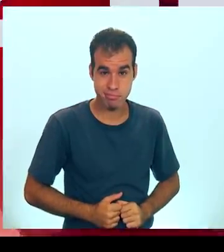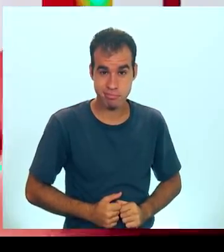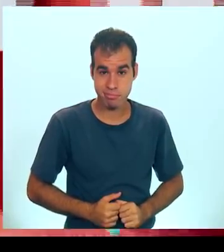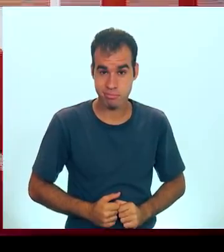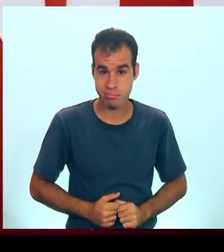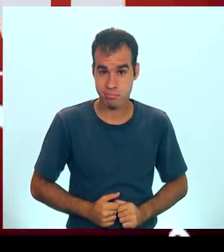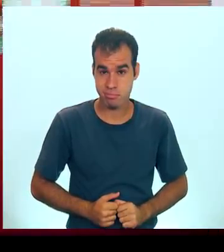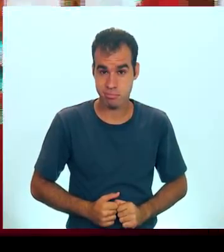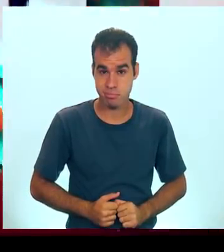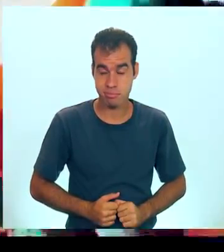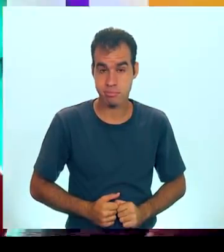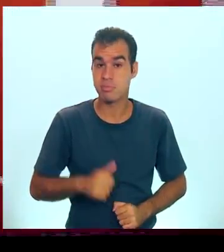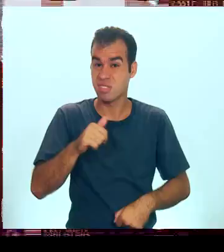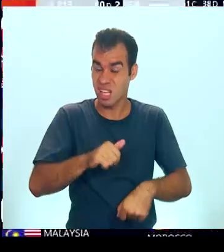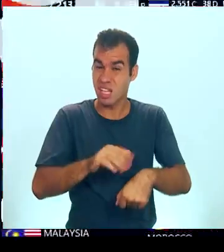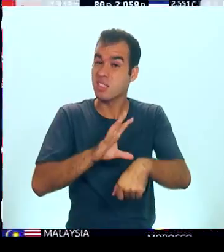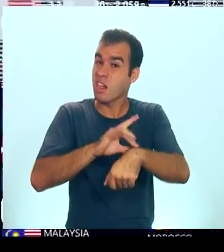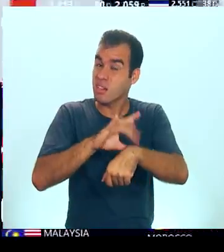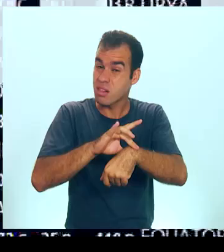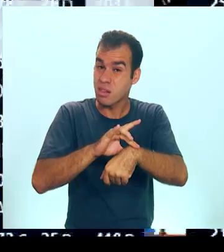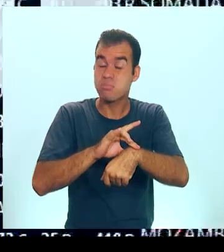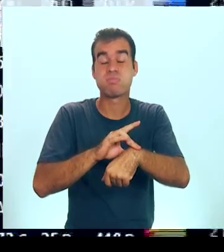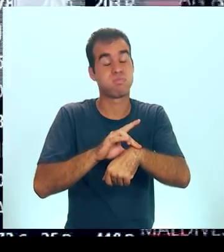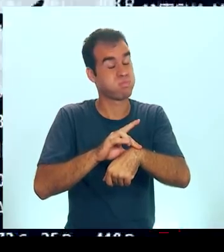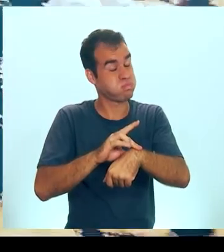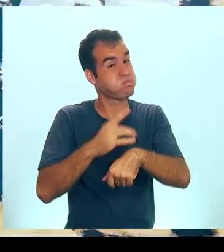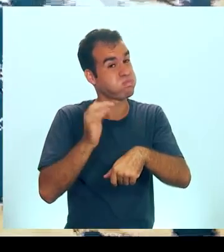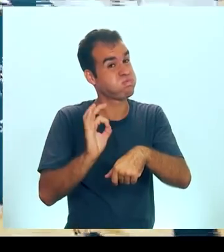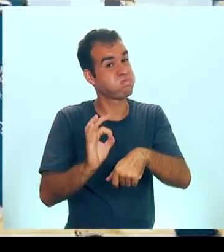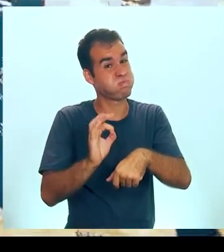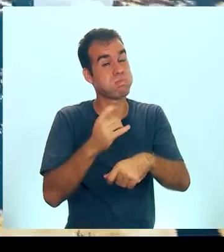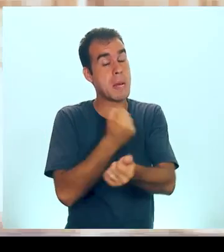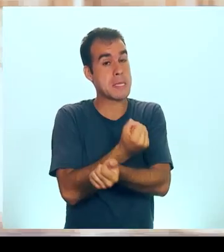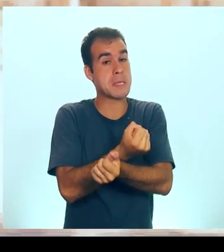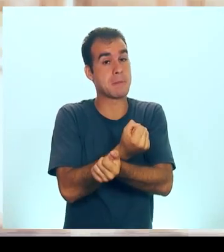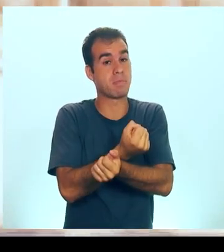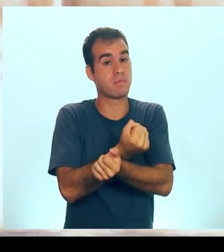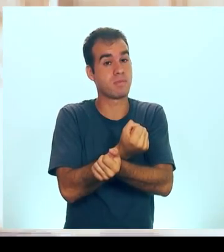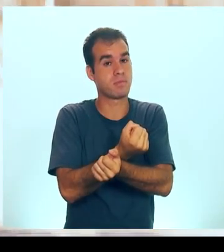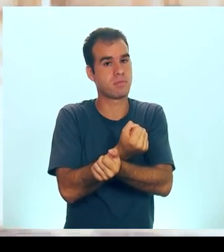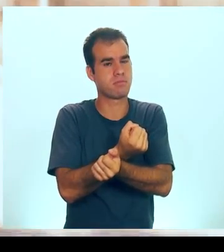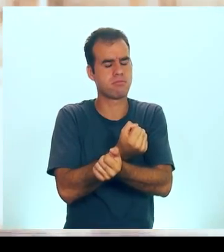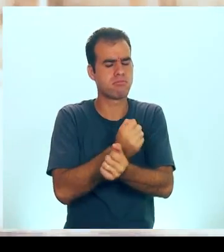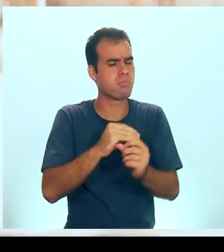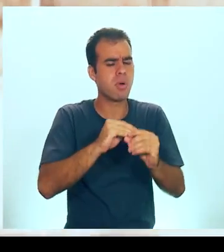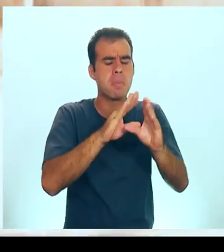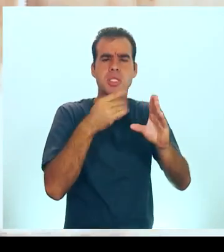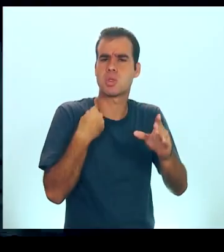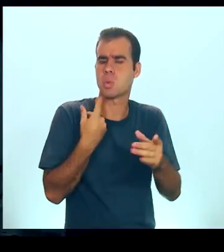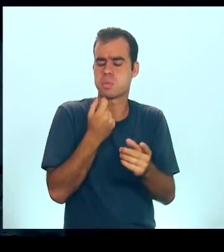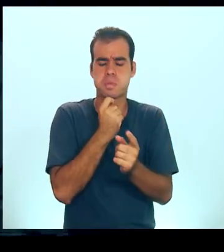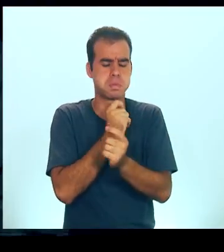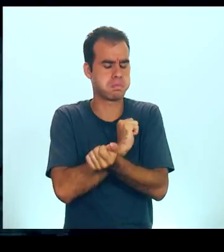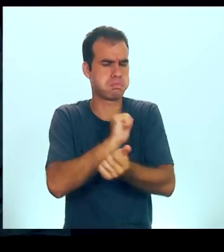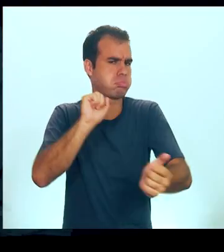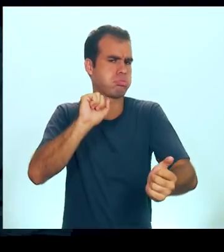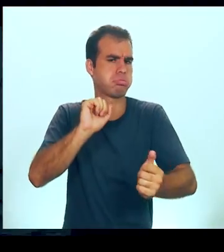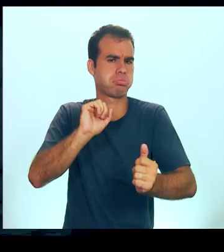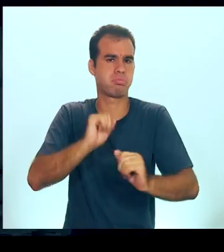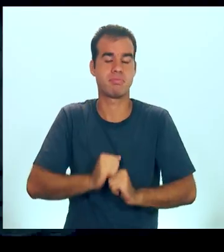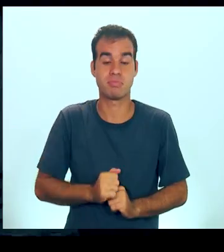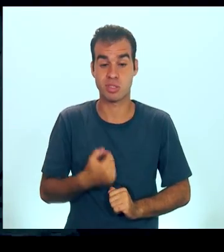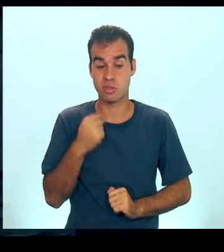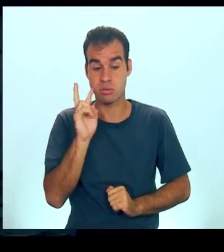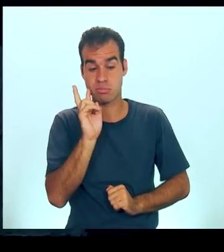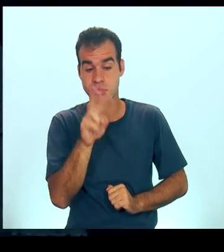criminal, muchacha, te hace lejana. Cercanas tú y la mañana me alivian de cualquier mal. Te vi y